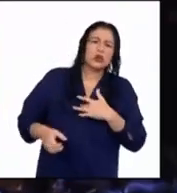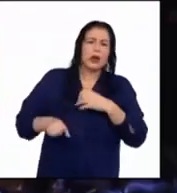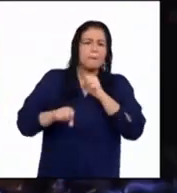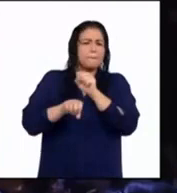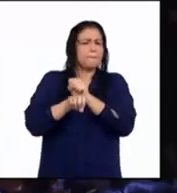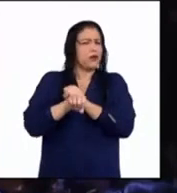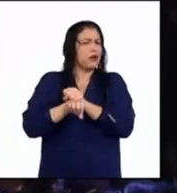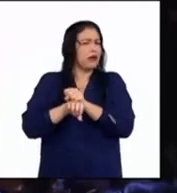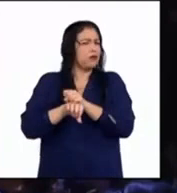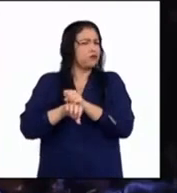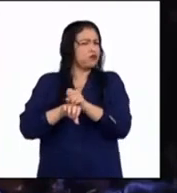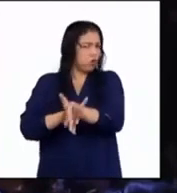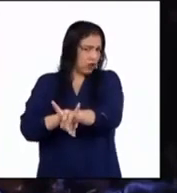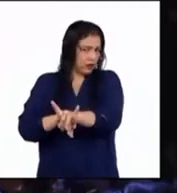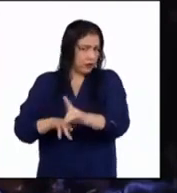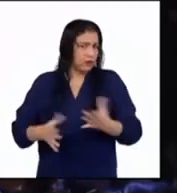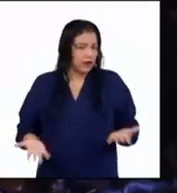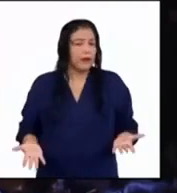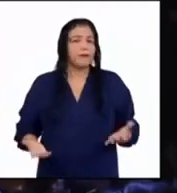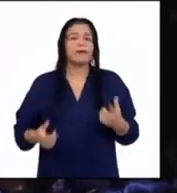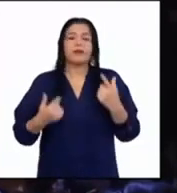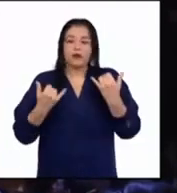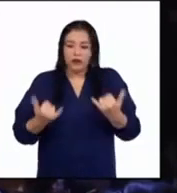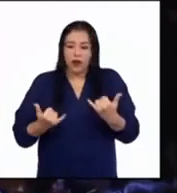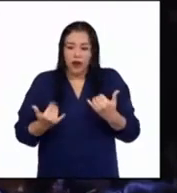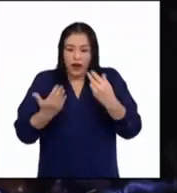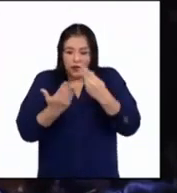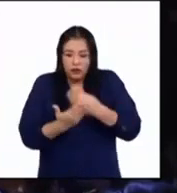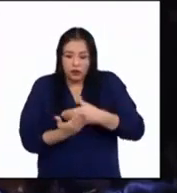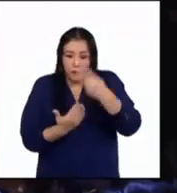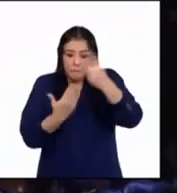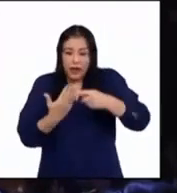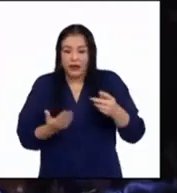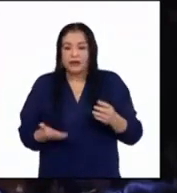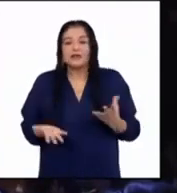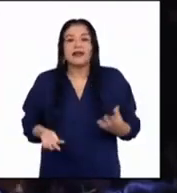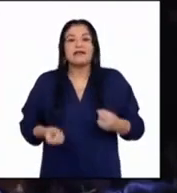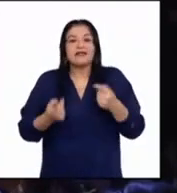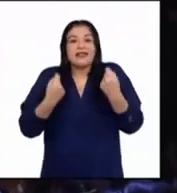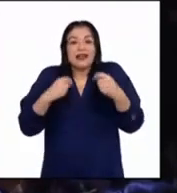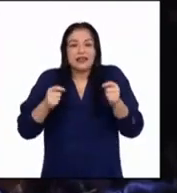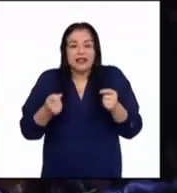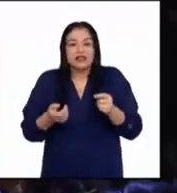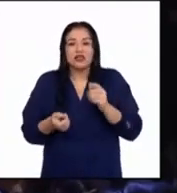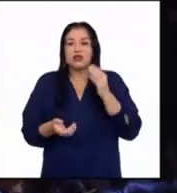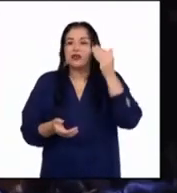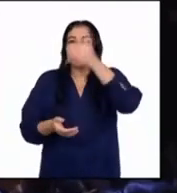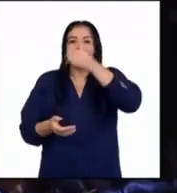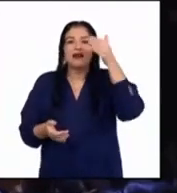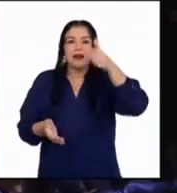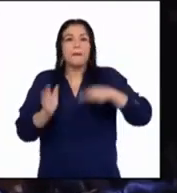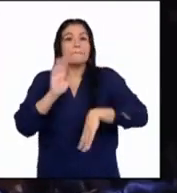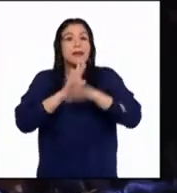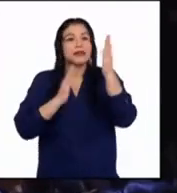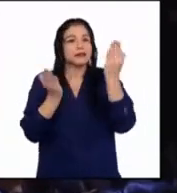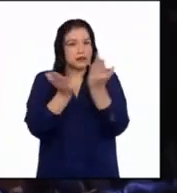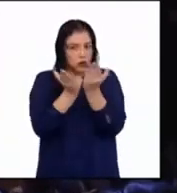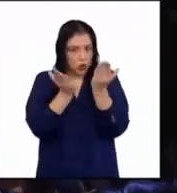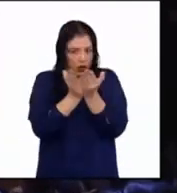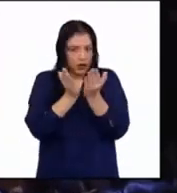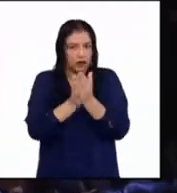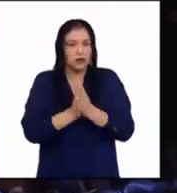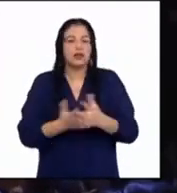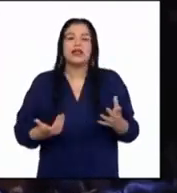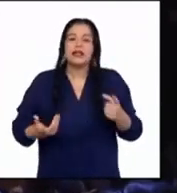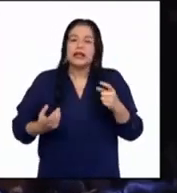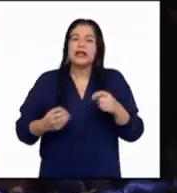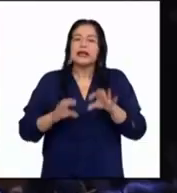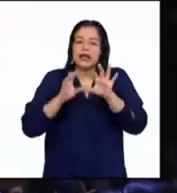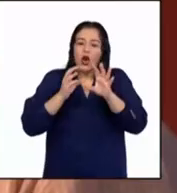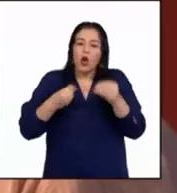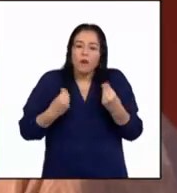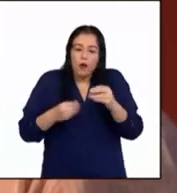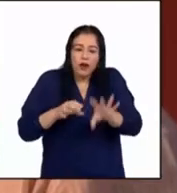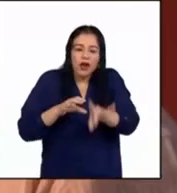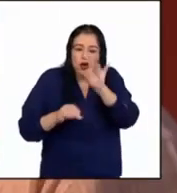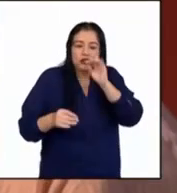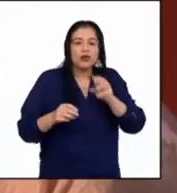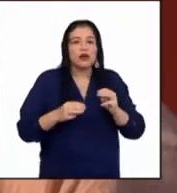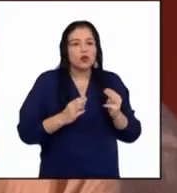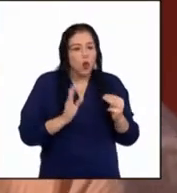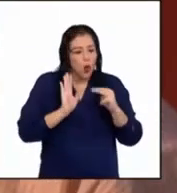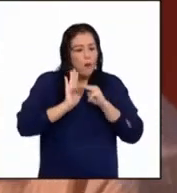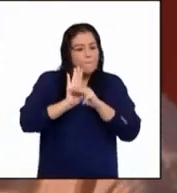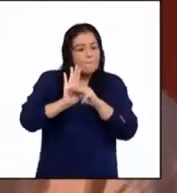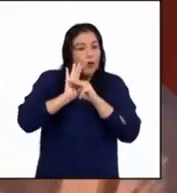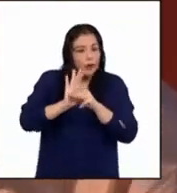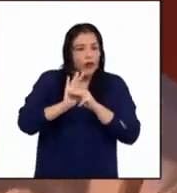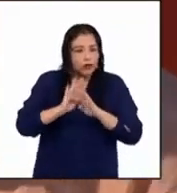tienen actualmente, están pensando en cómo llevar esto a muchos más colegios y están pensando en cómo encontrar un modelo que les permita la sostenibilidad